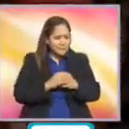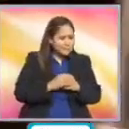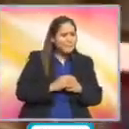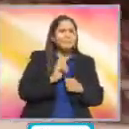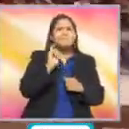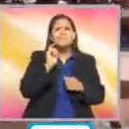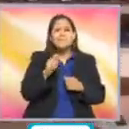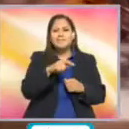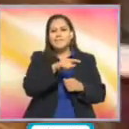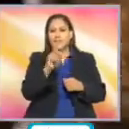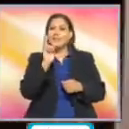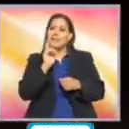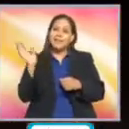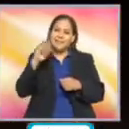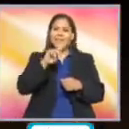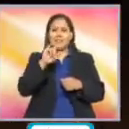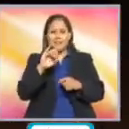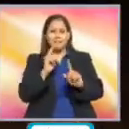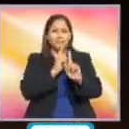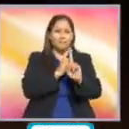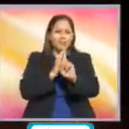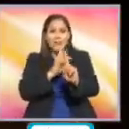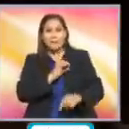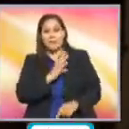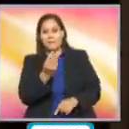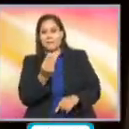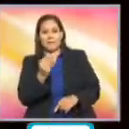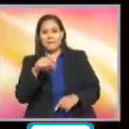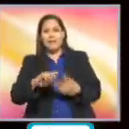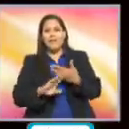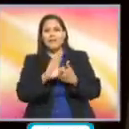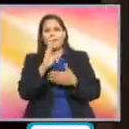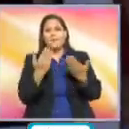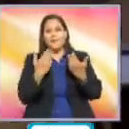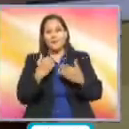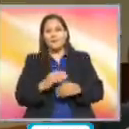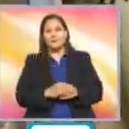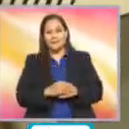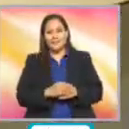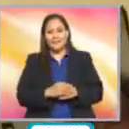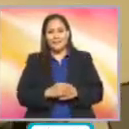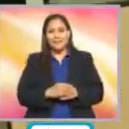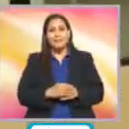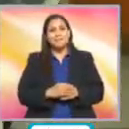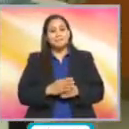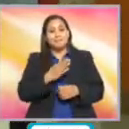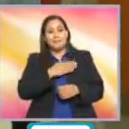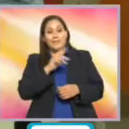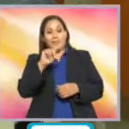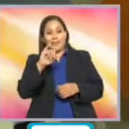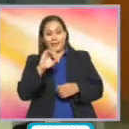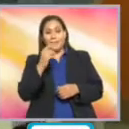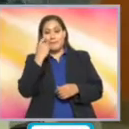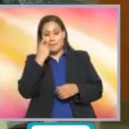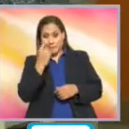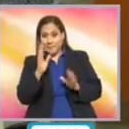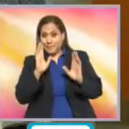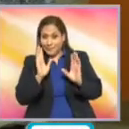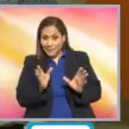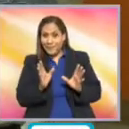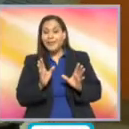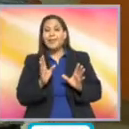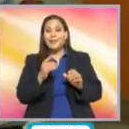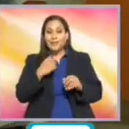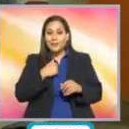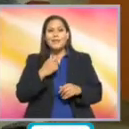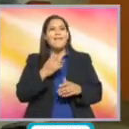allá? Sígame, tío Alberto, sígame, no tenga miedo que aquí no hay fantasmas. Bueno, tío Alberto, mire, ya vio cómo